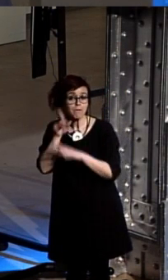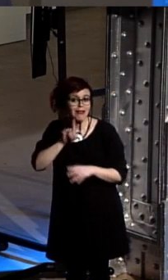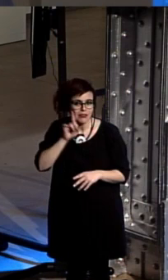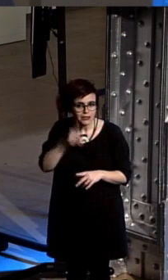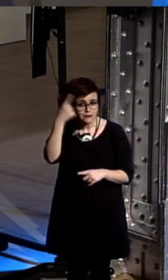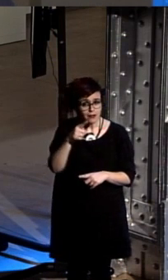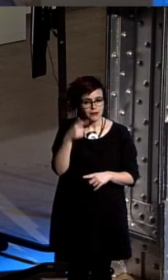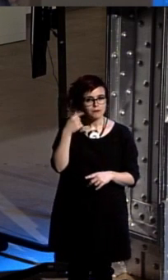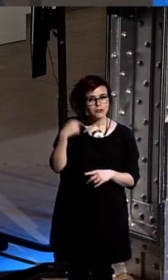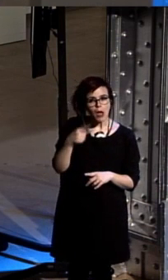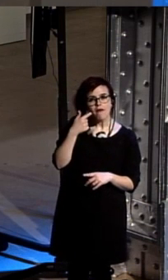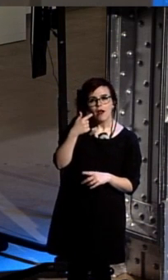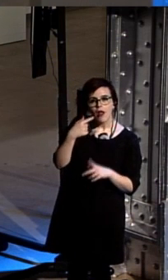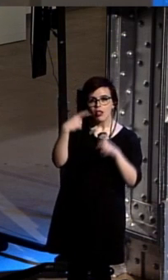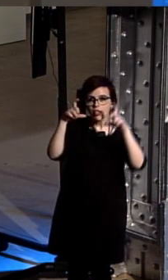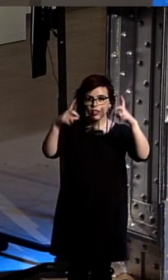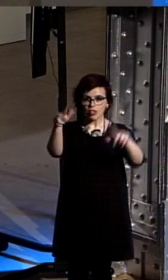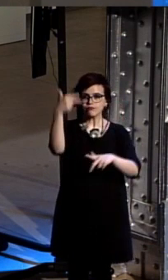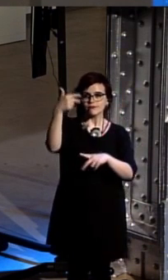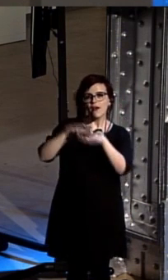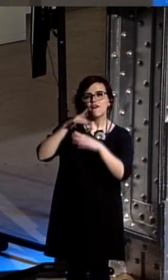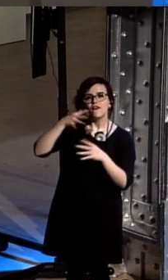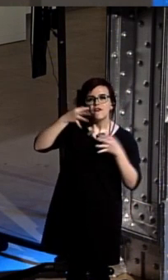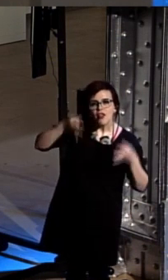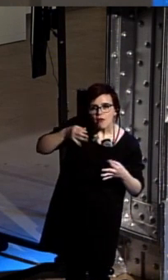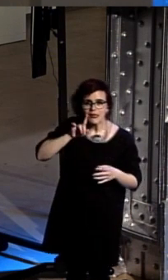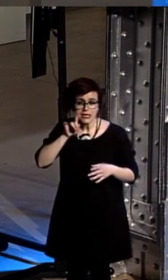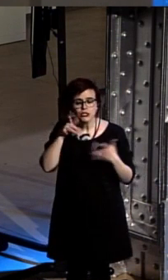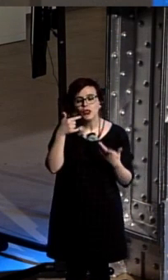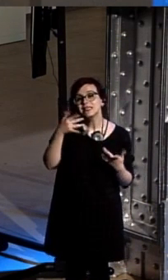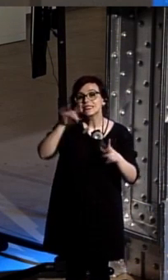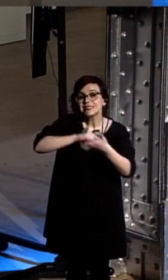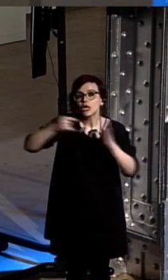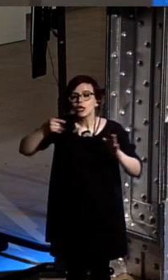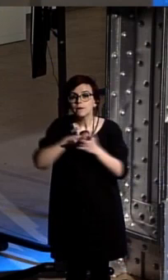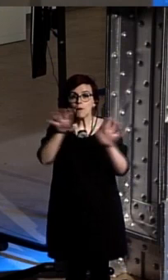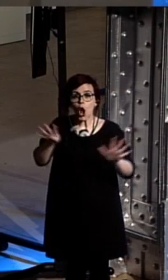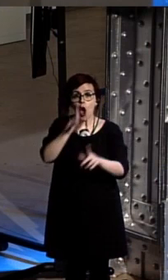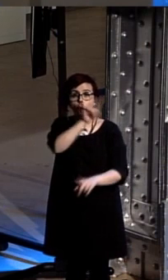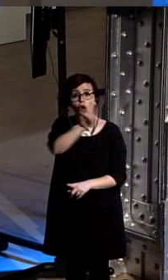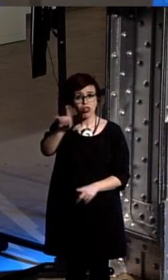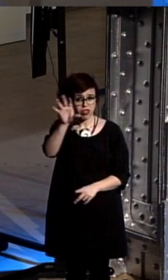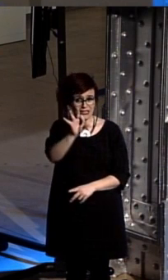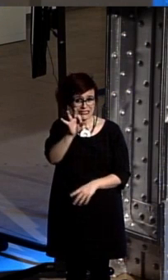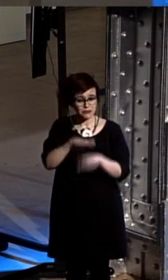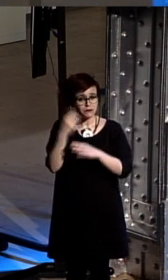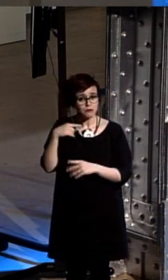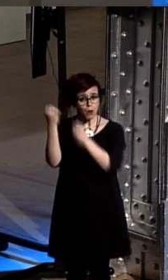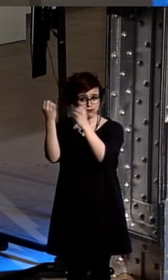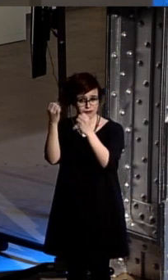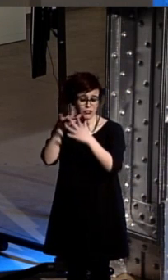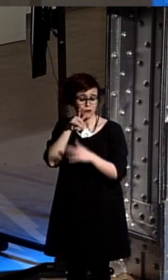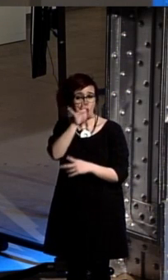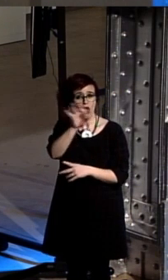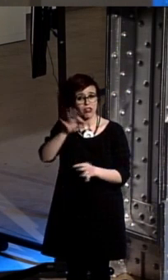qué pasaría si hubiéramos tenido esta tecnología instalada antes del 11 de septiembre en los